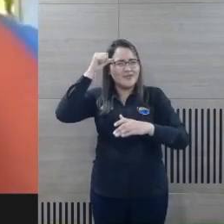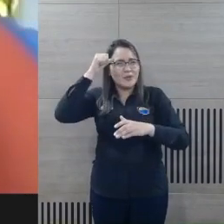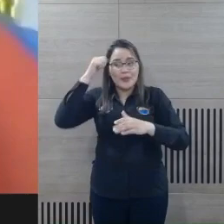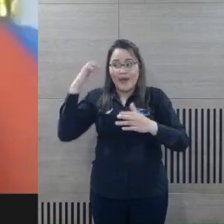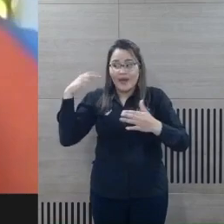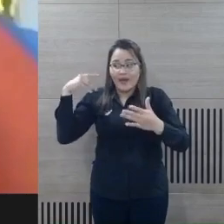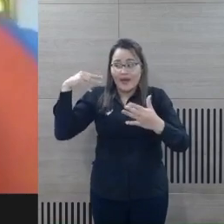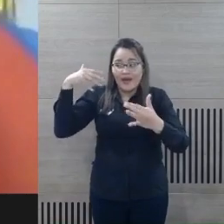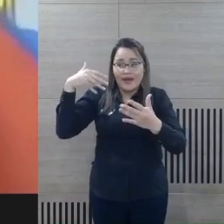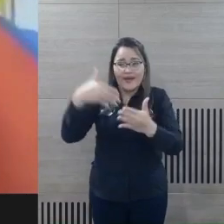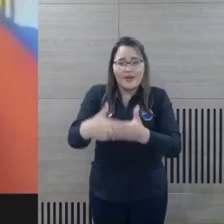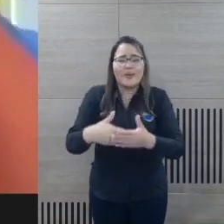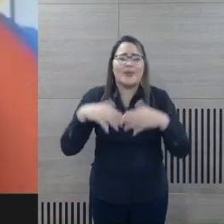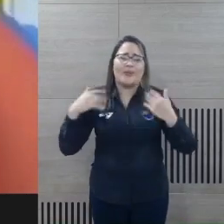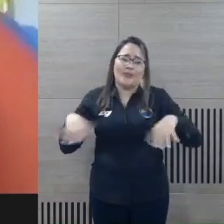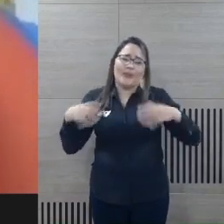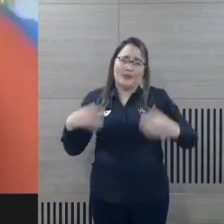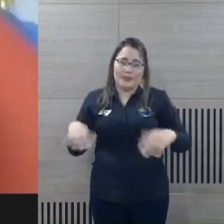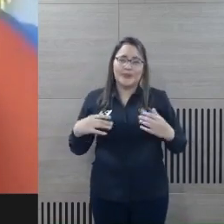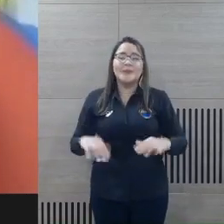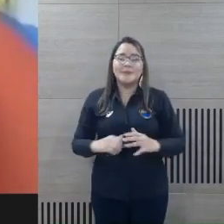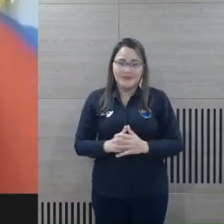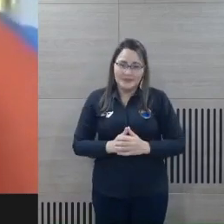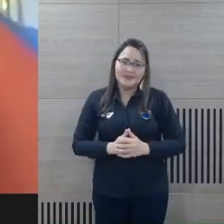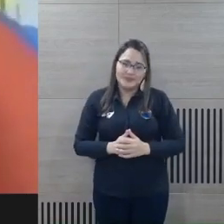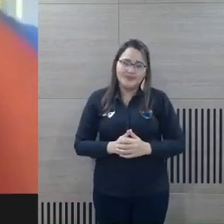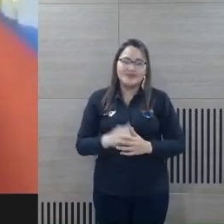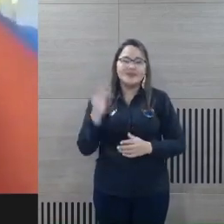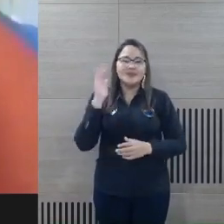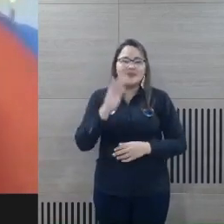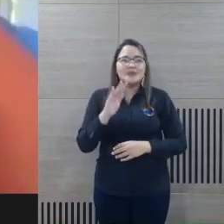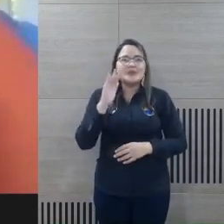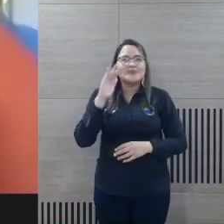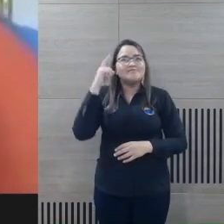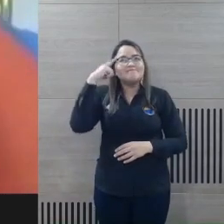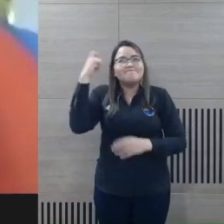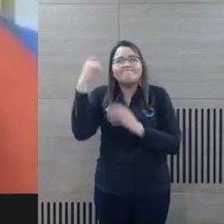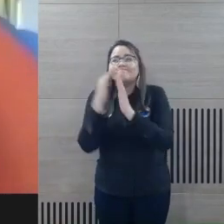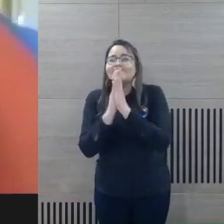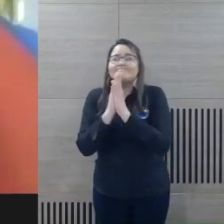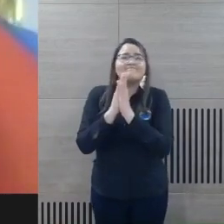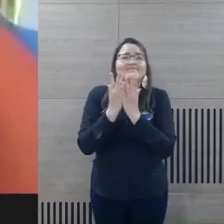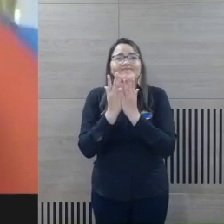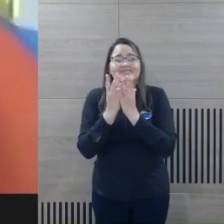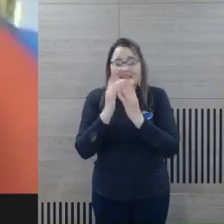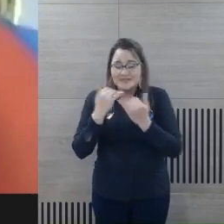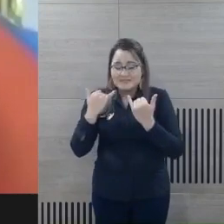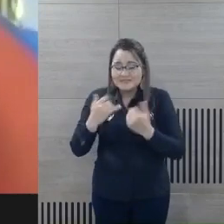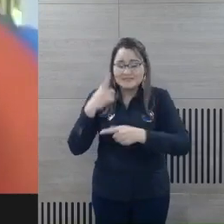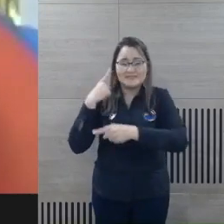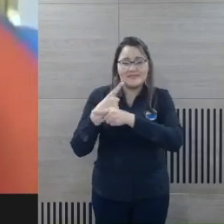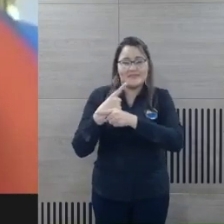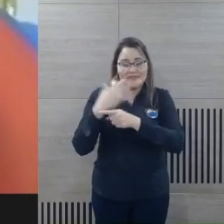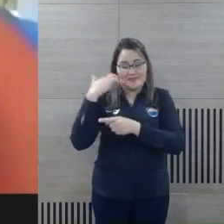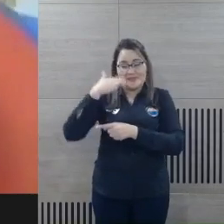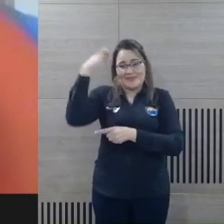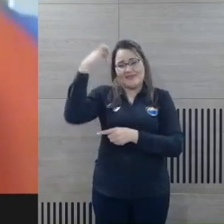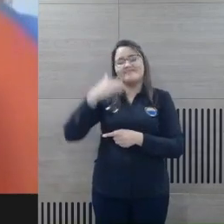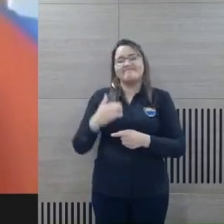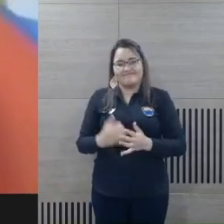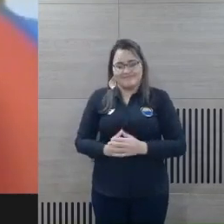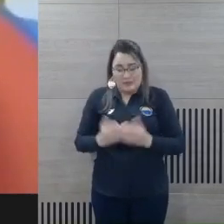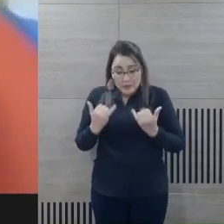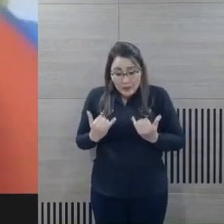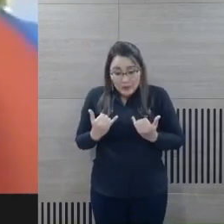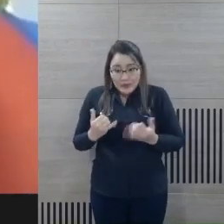el de tener un profesional en su familia. Por eso le dedicamos este gran triunfo a los que aún tenemos la dicha de compartir con ellos